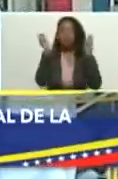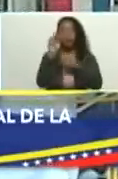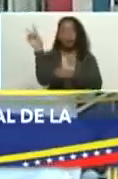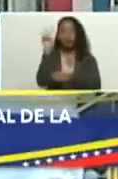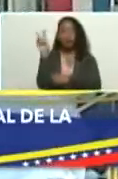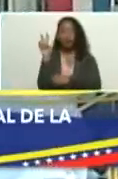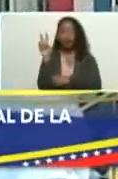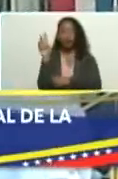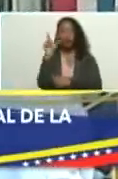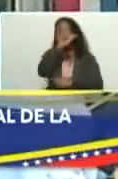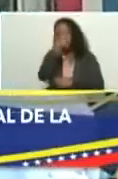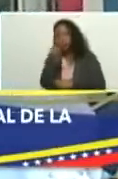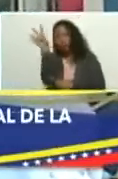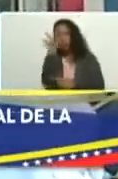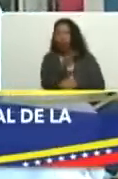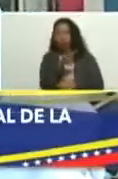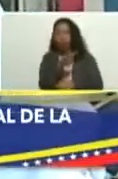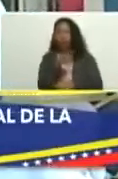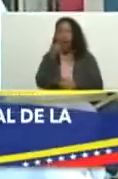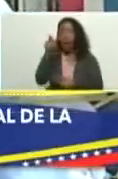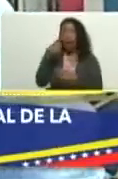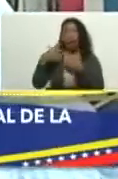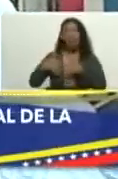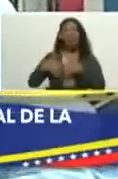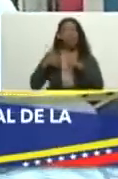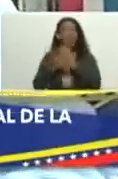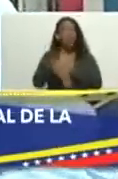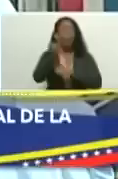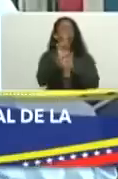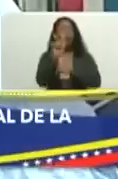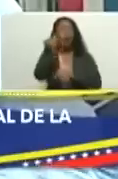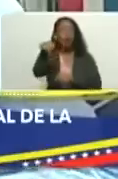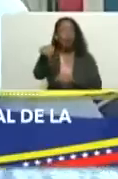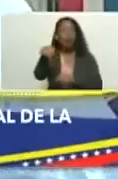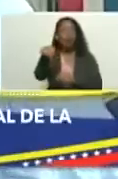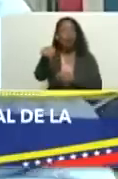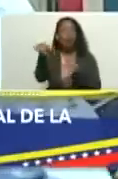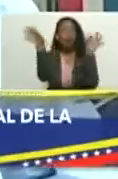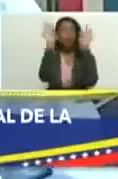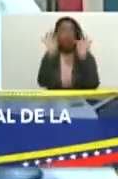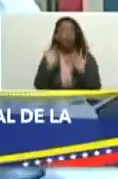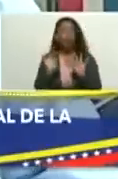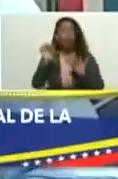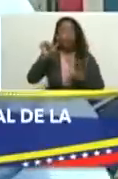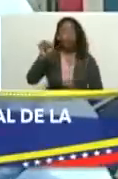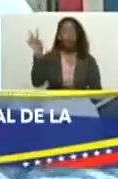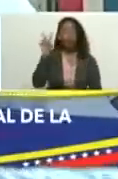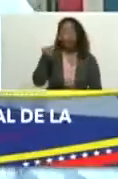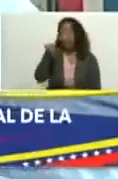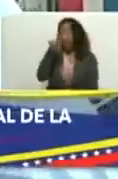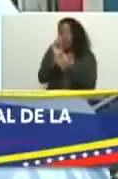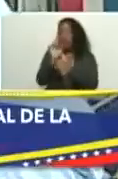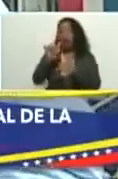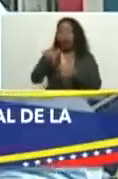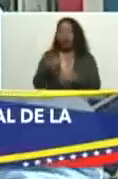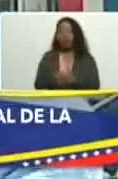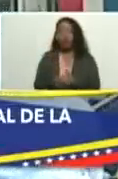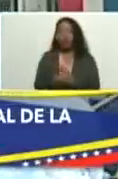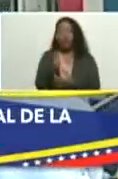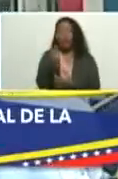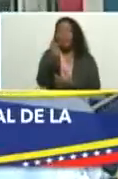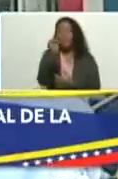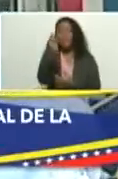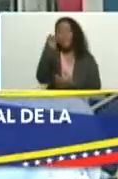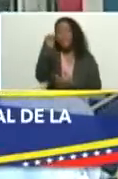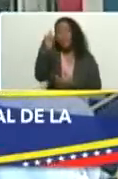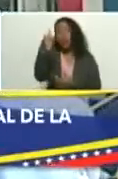Guayana. CBG Alucasa es una empresa única en su tipo en el país y una de las pocas que existe a nivel